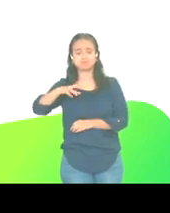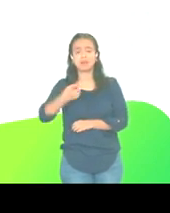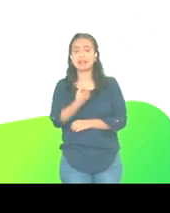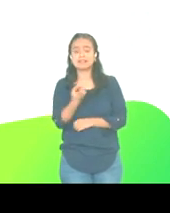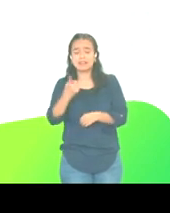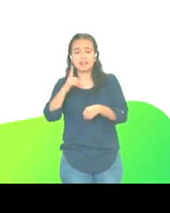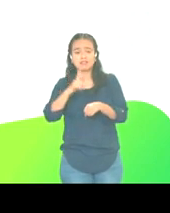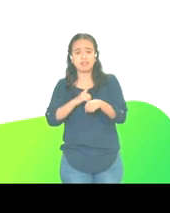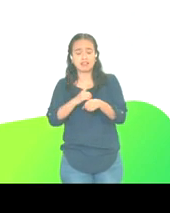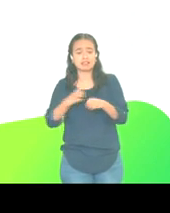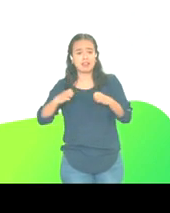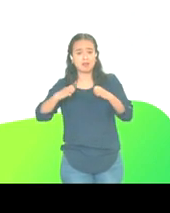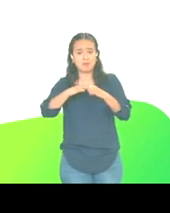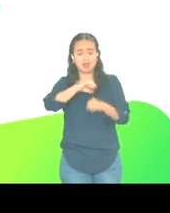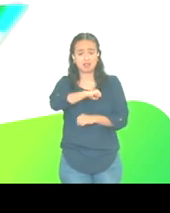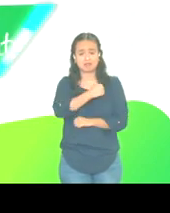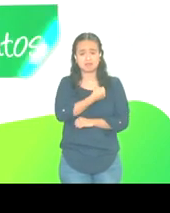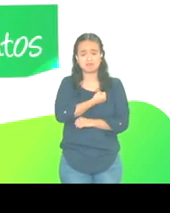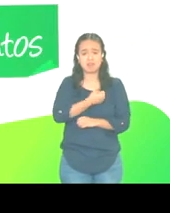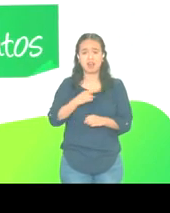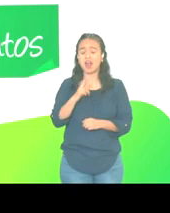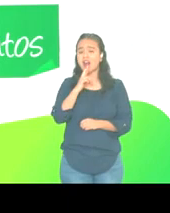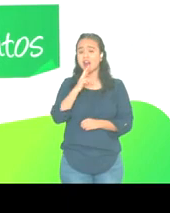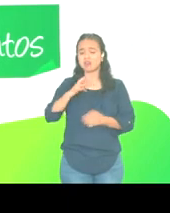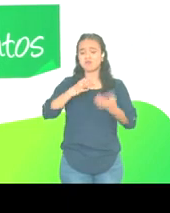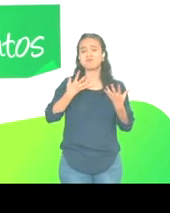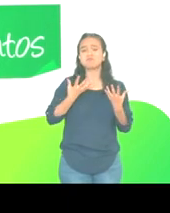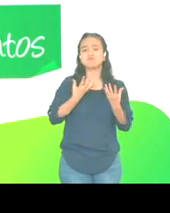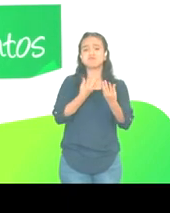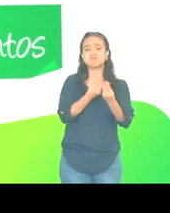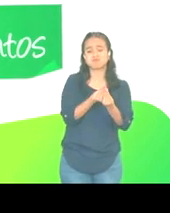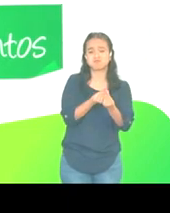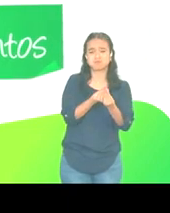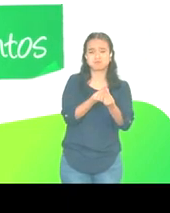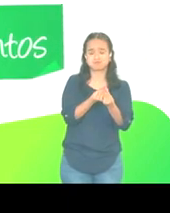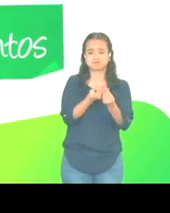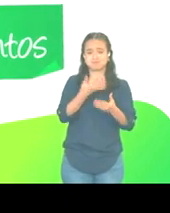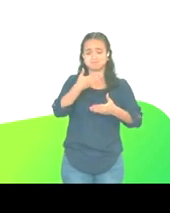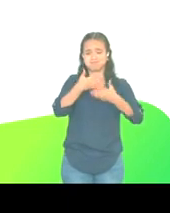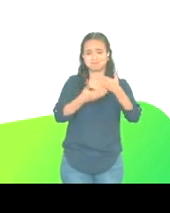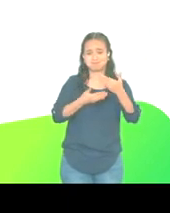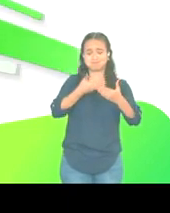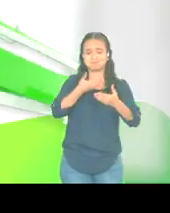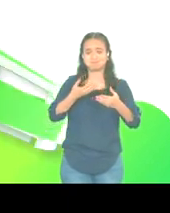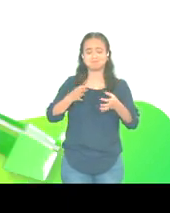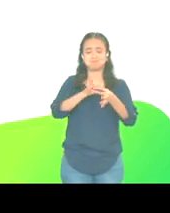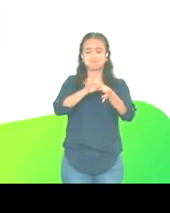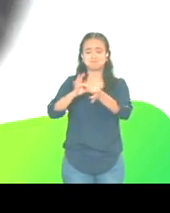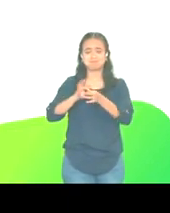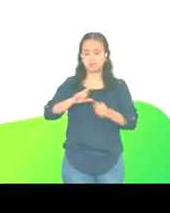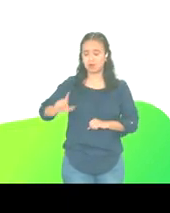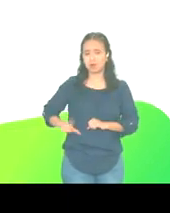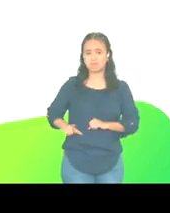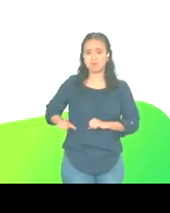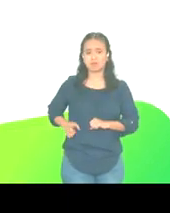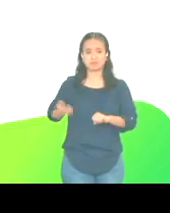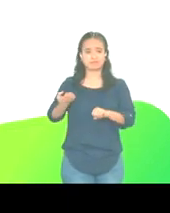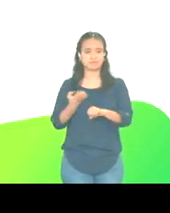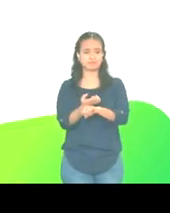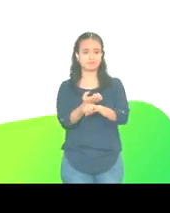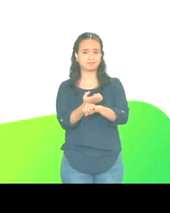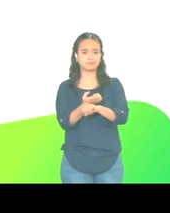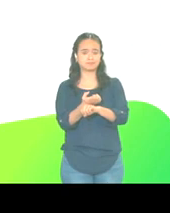A 100 días de la pandemia, los resultados en salud los hemos construido juntos. Prosperemos